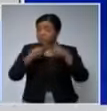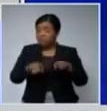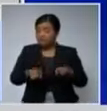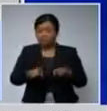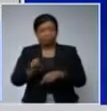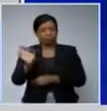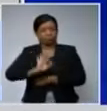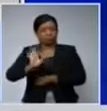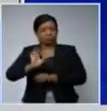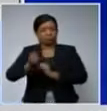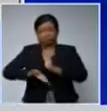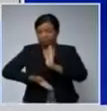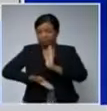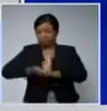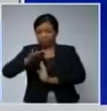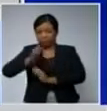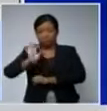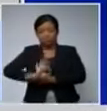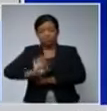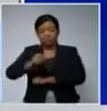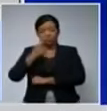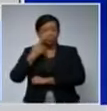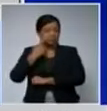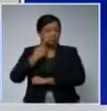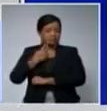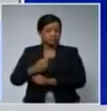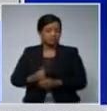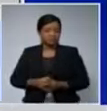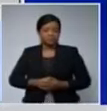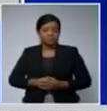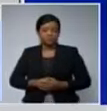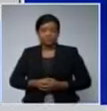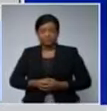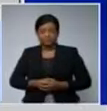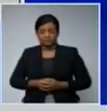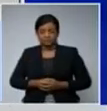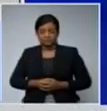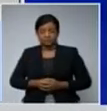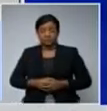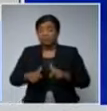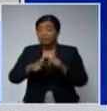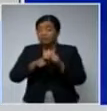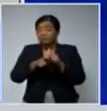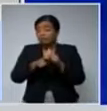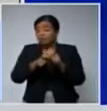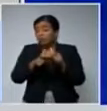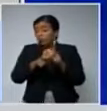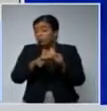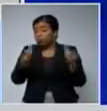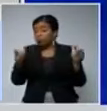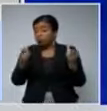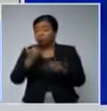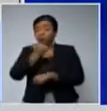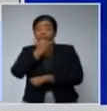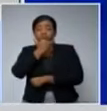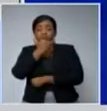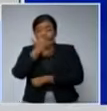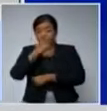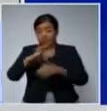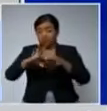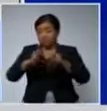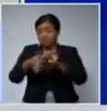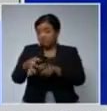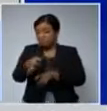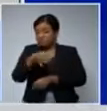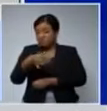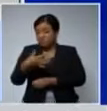muy elevadas de incidencia. Y la mayor afectación en el caso de Artemisa, pues es el